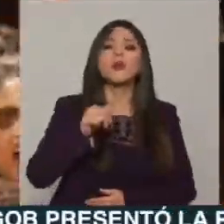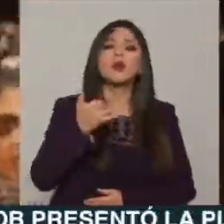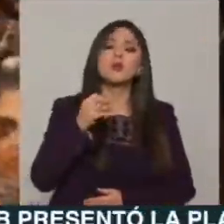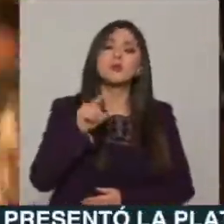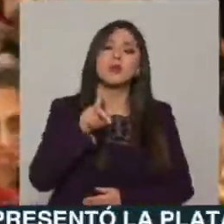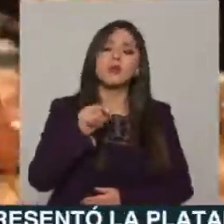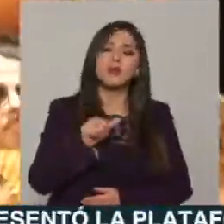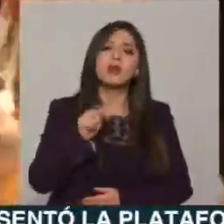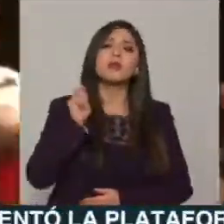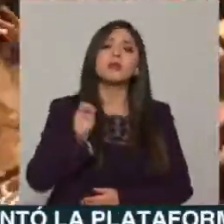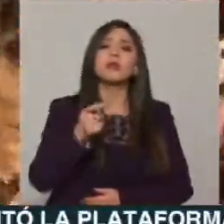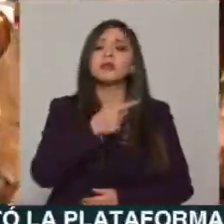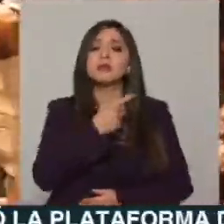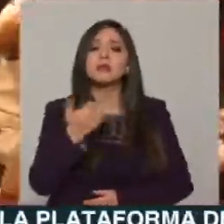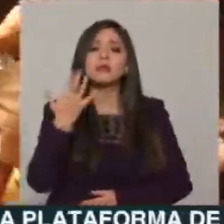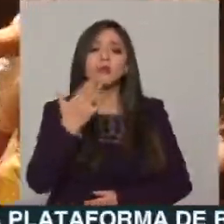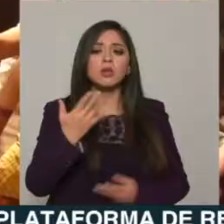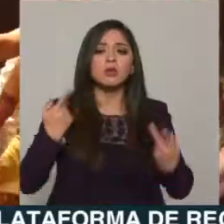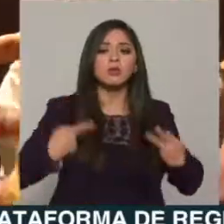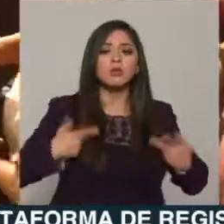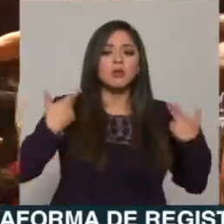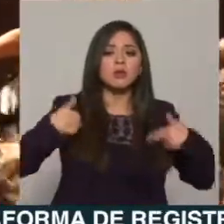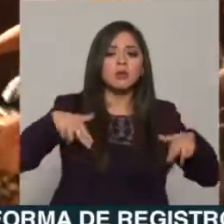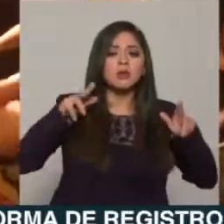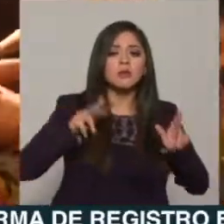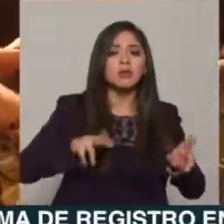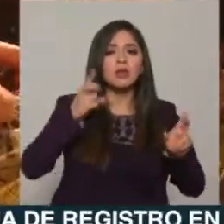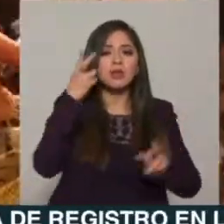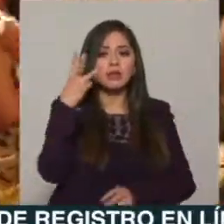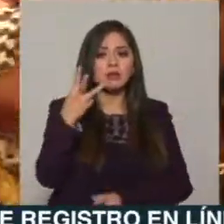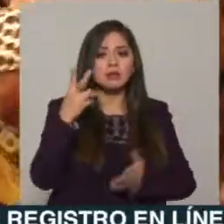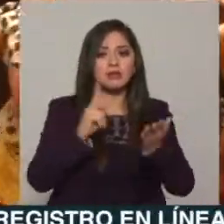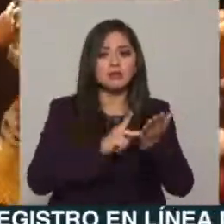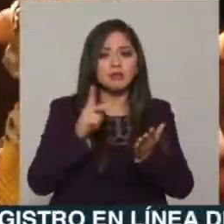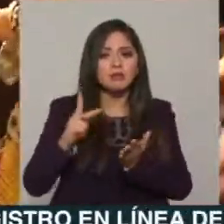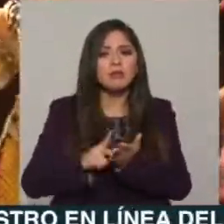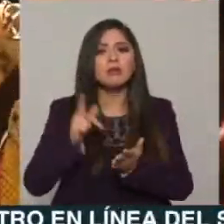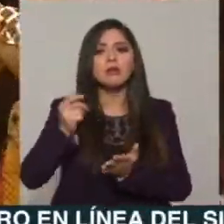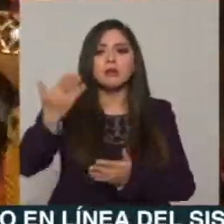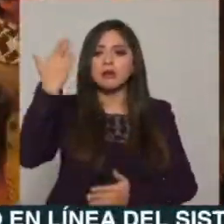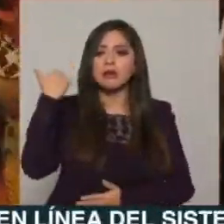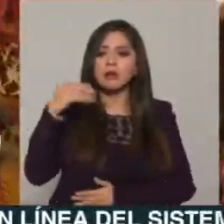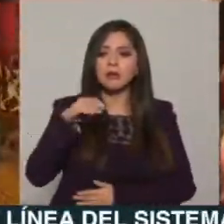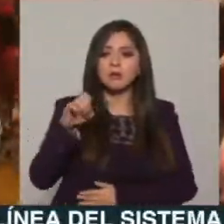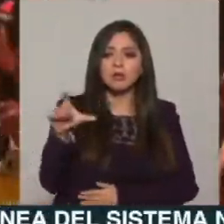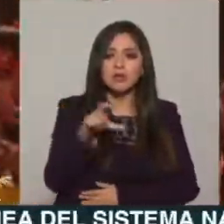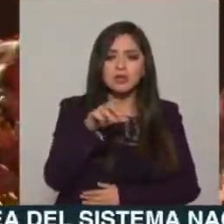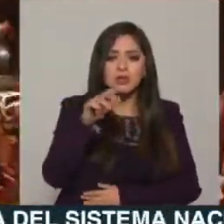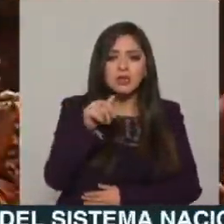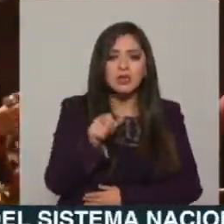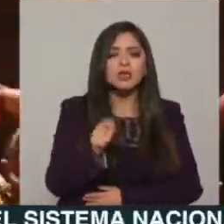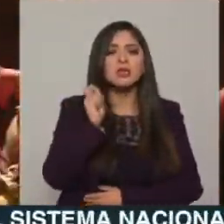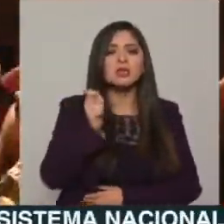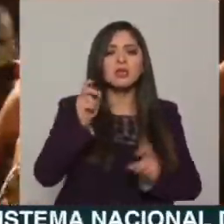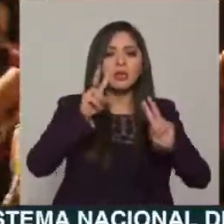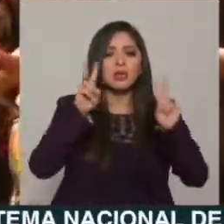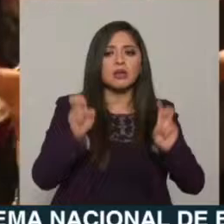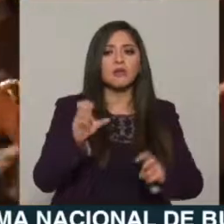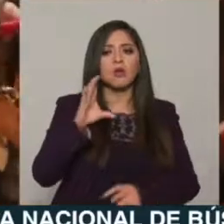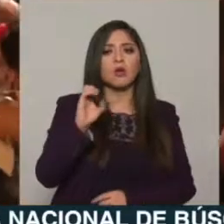Más de 150 artistas representaron mediante 3 actos la visión histórica de los mexicas respecto a la conquista.